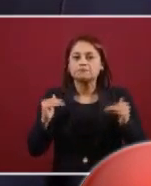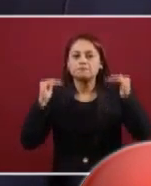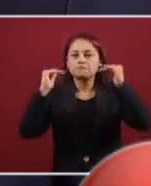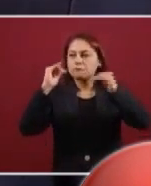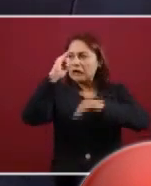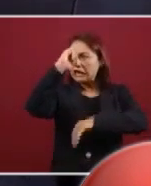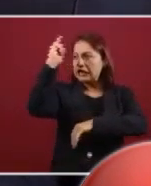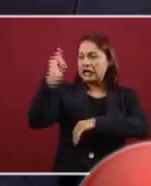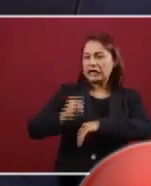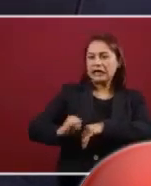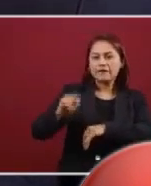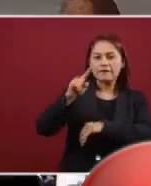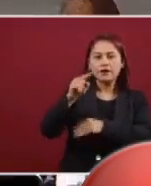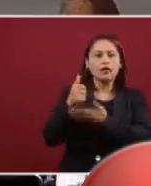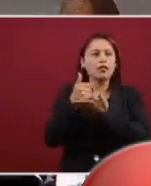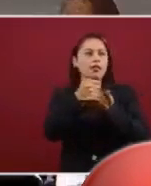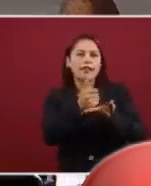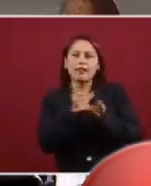del poder.